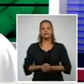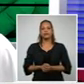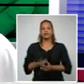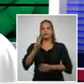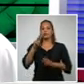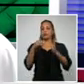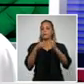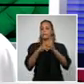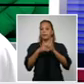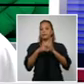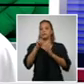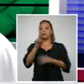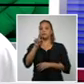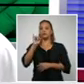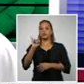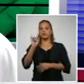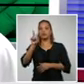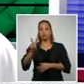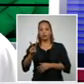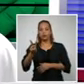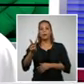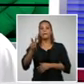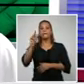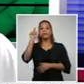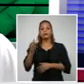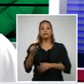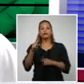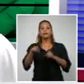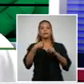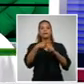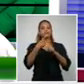2.162 personas que se diagnosticaron ayer,